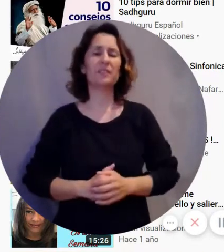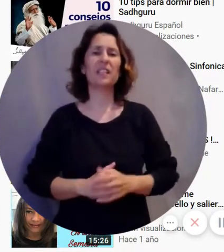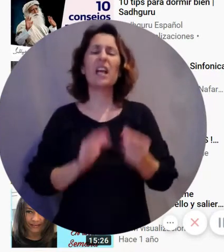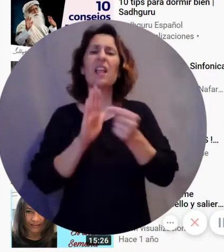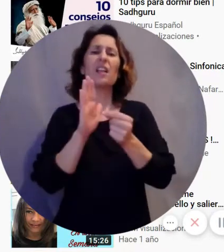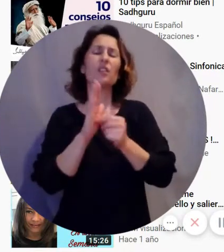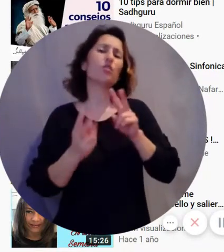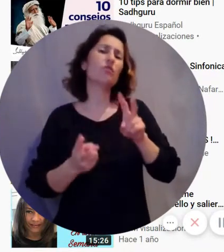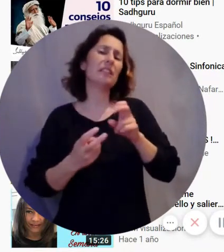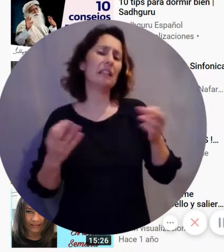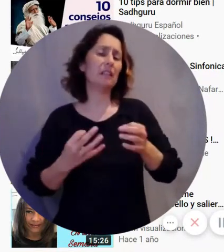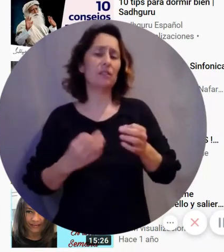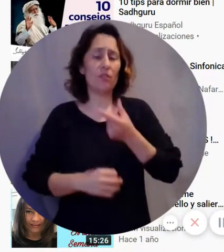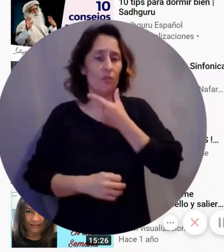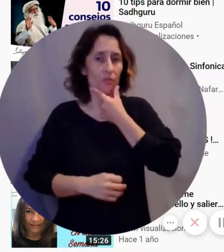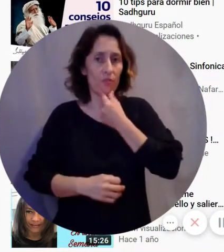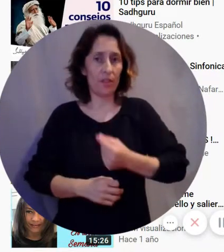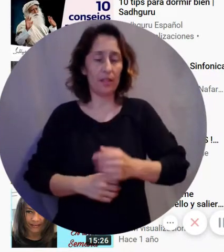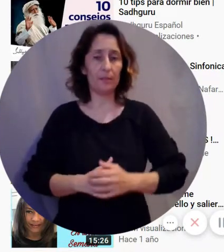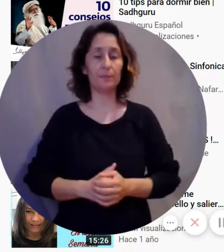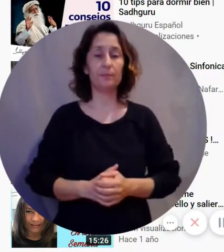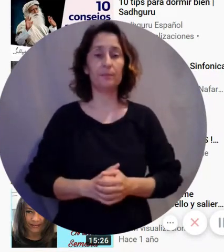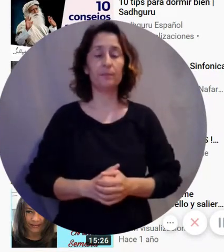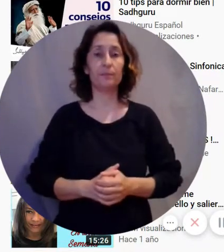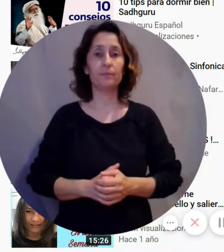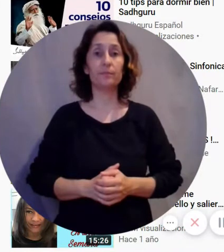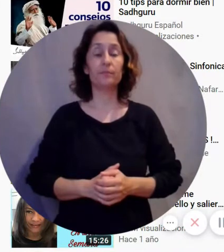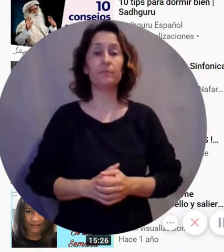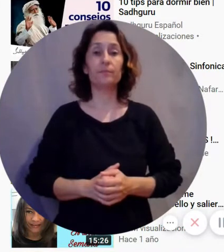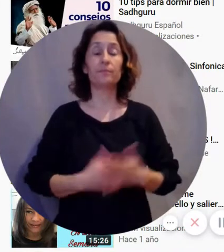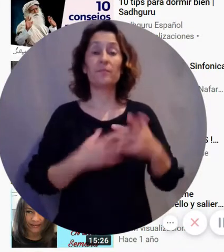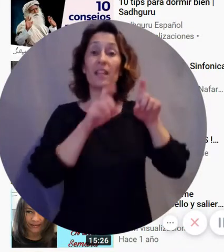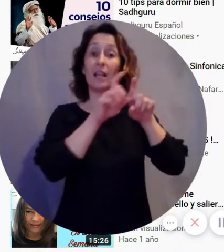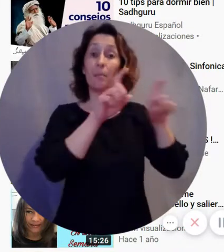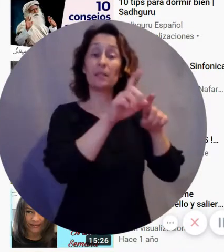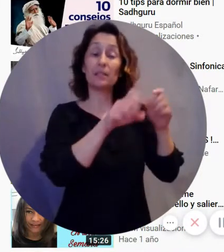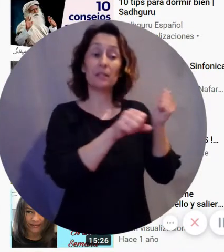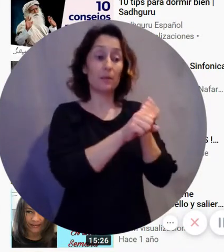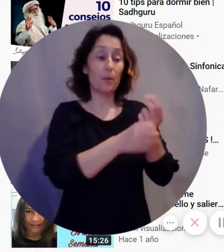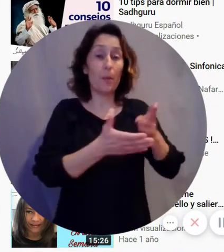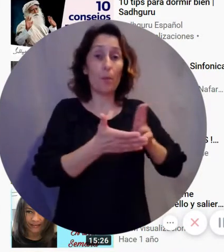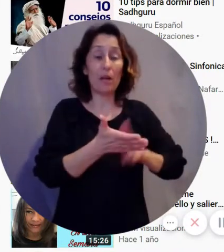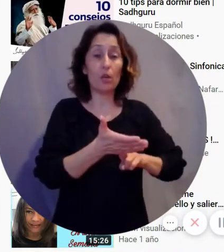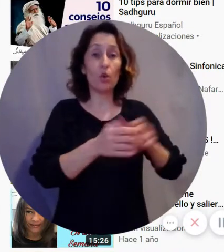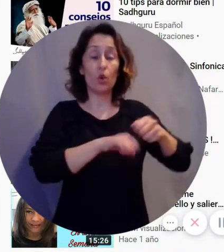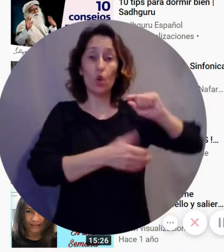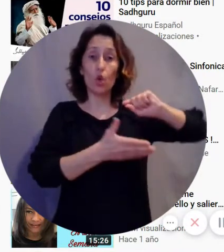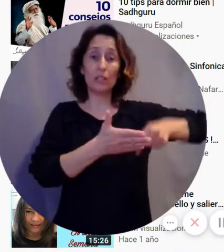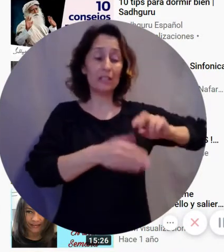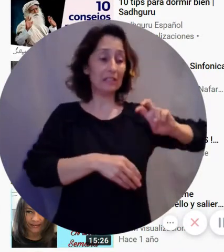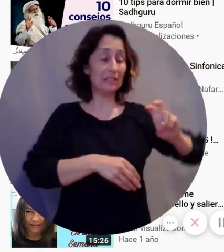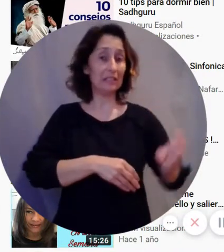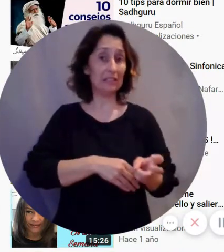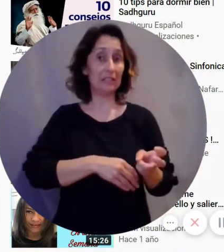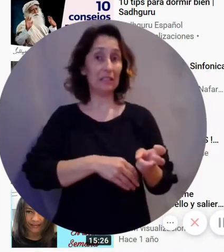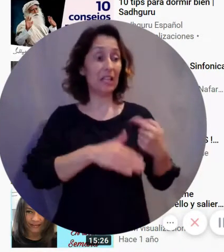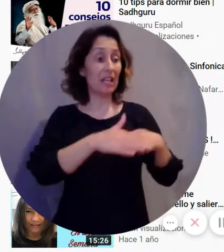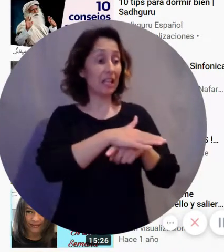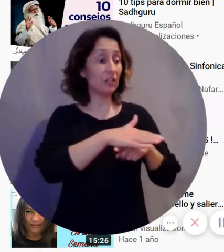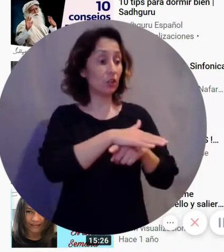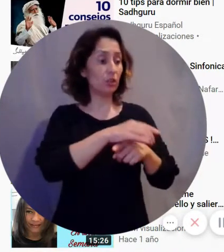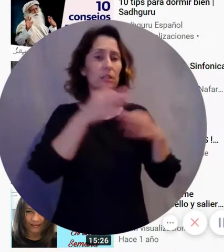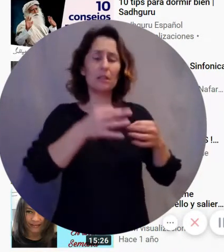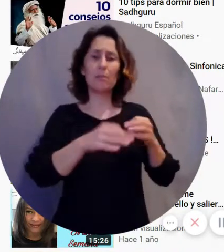Muy sencillo. Es la información que envían a Hacienda las empresas, bancos, notarios, etc., y que necesitamos para poder hacer la